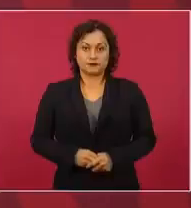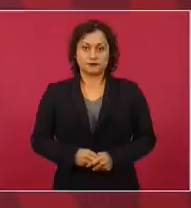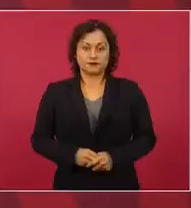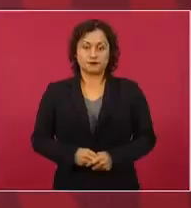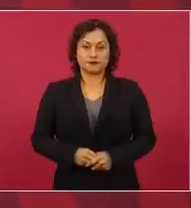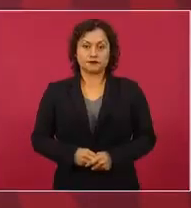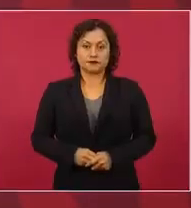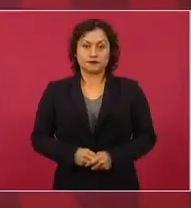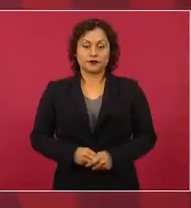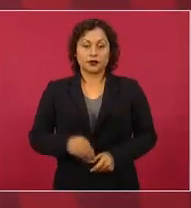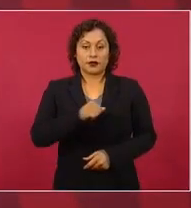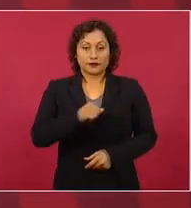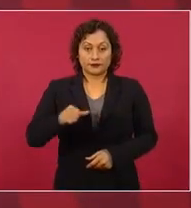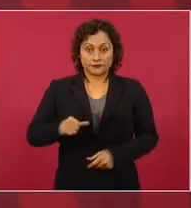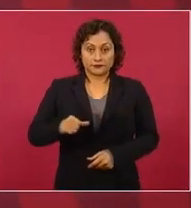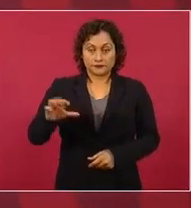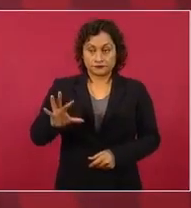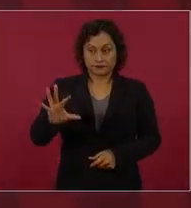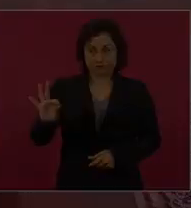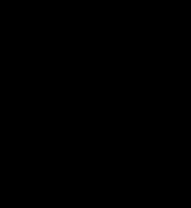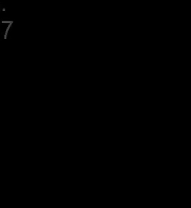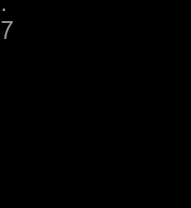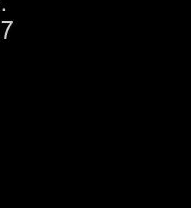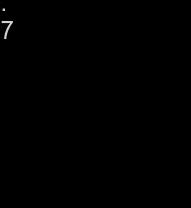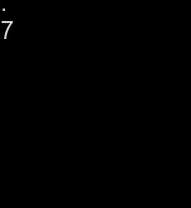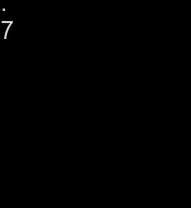cuestionando lo que dijo, también así,